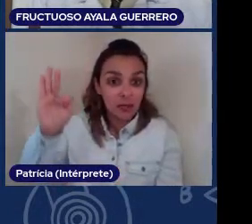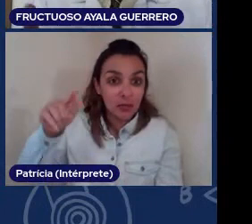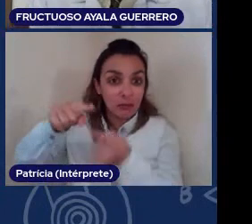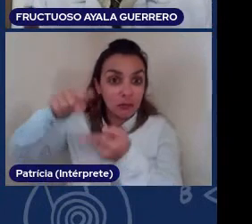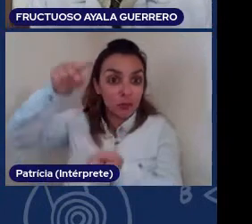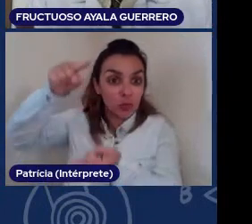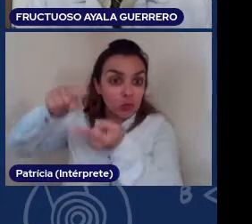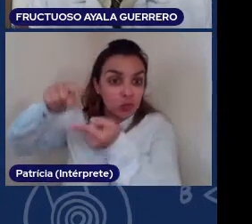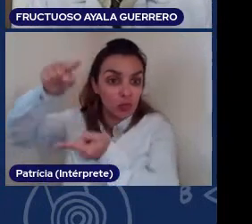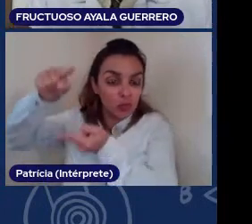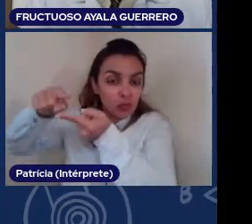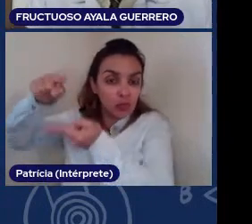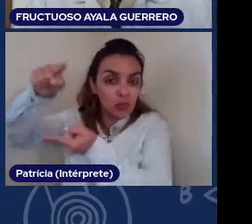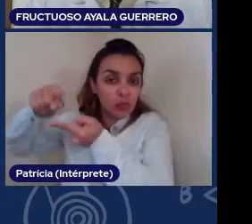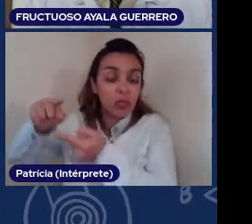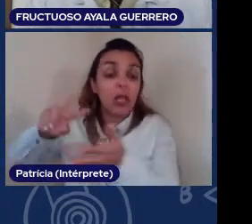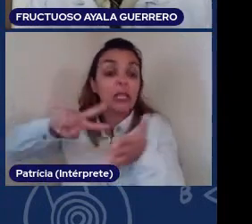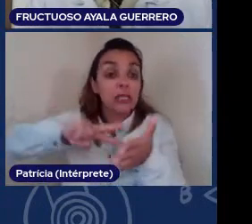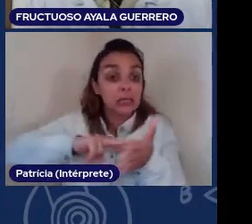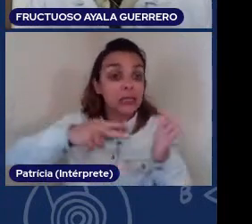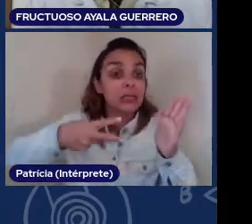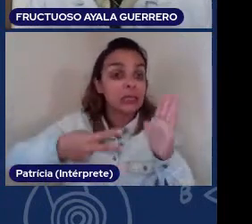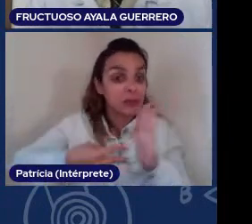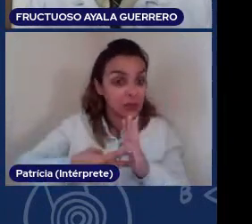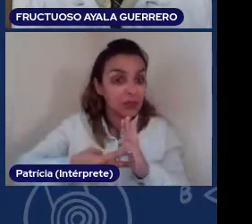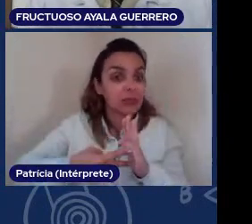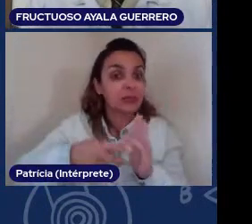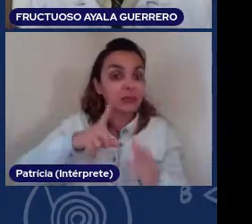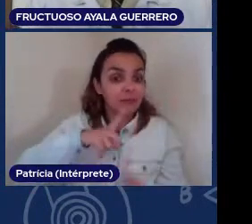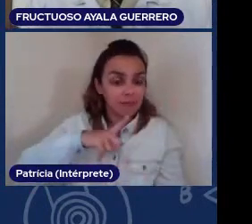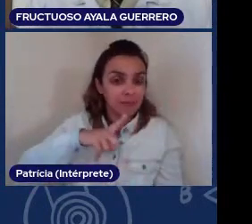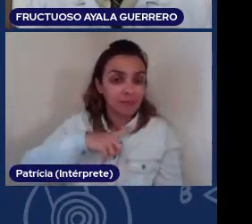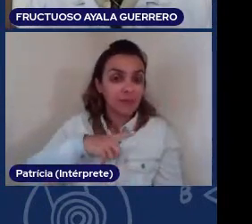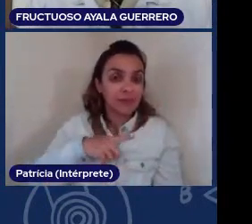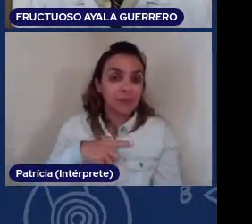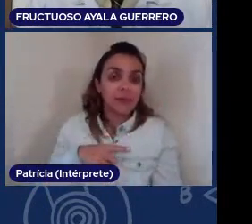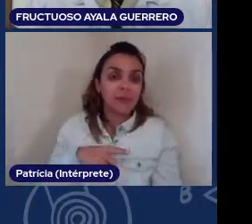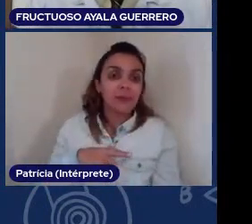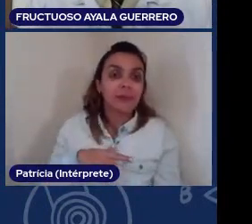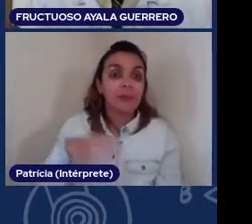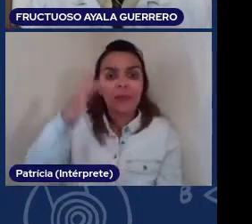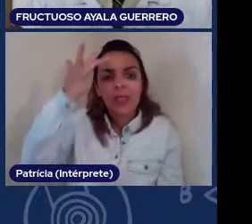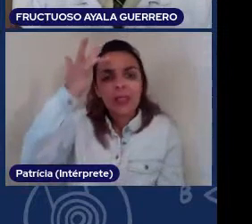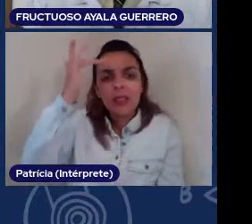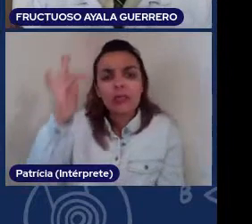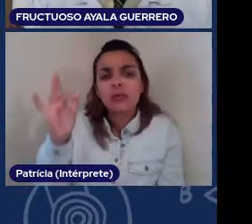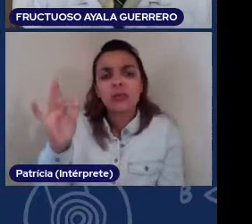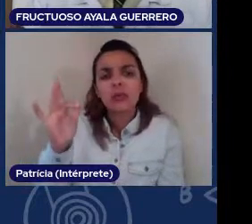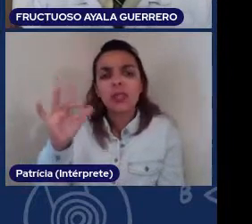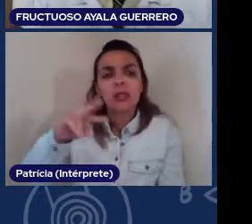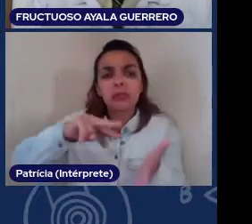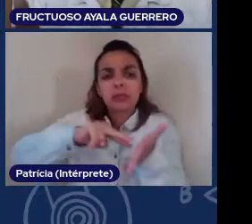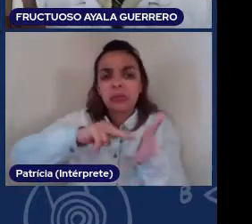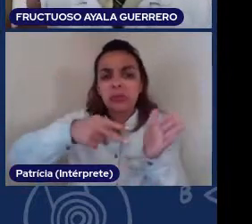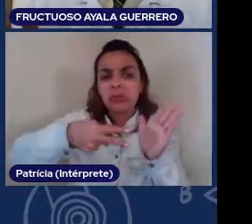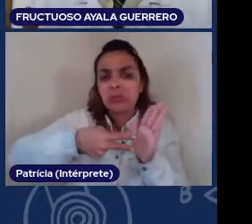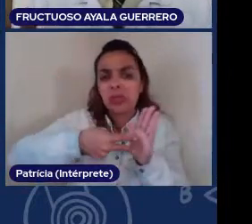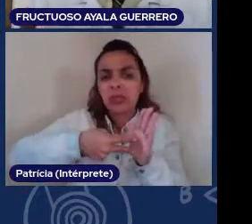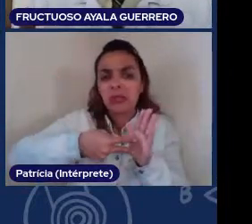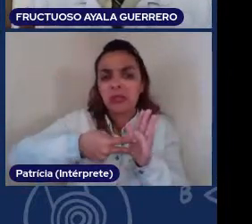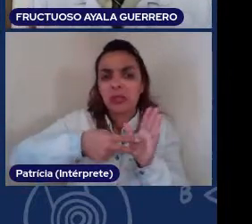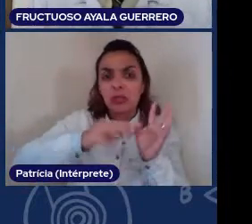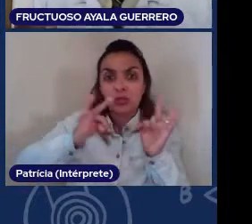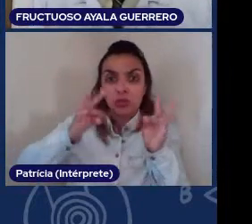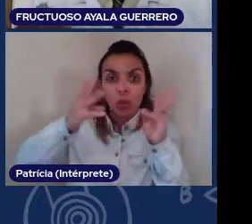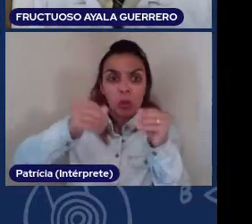eso tiene un significado funcional. No se conoce muy bien el significado funcional de todas las